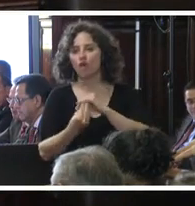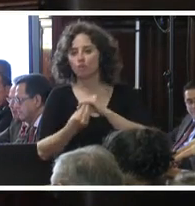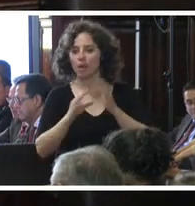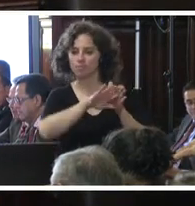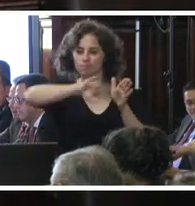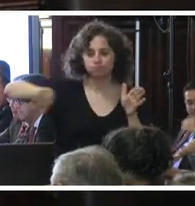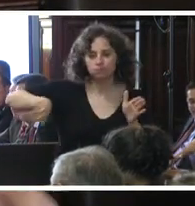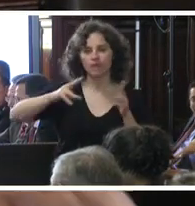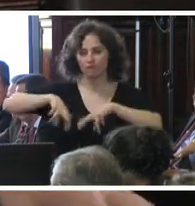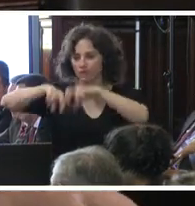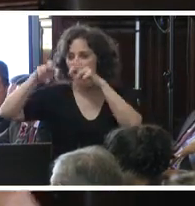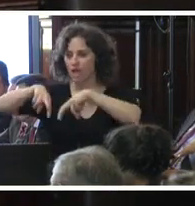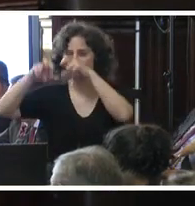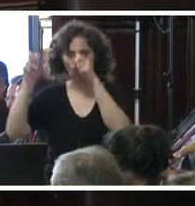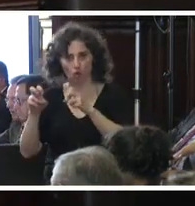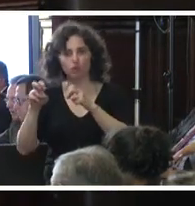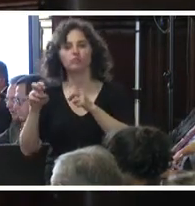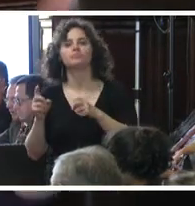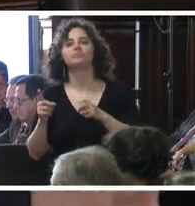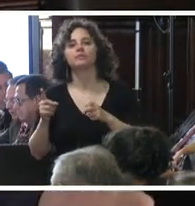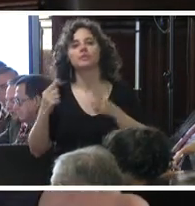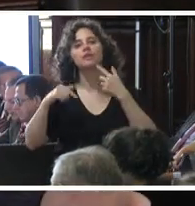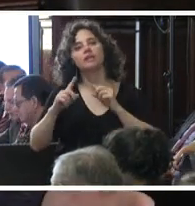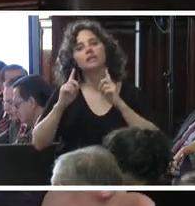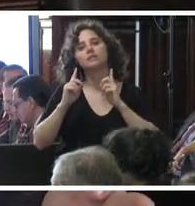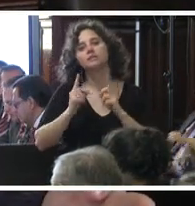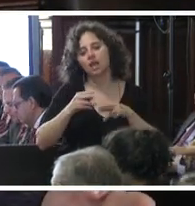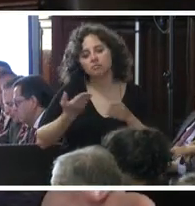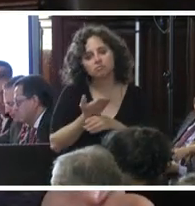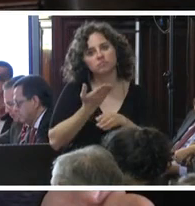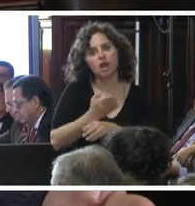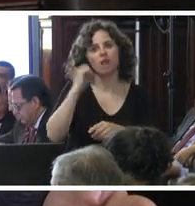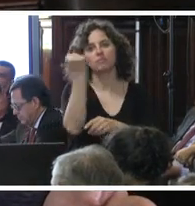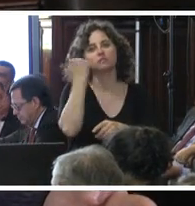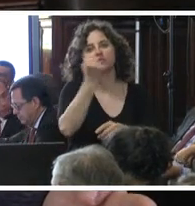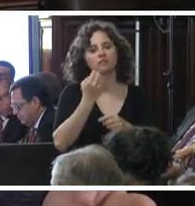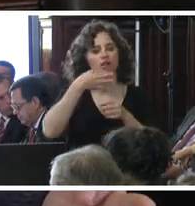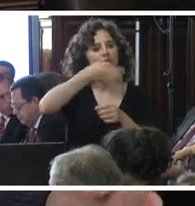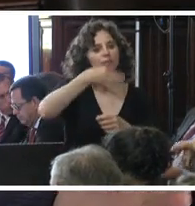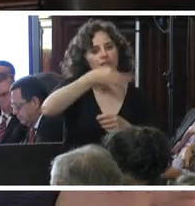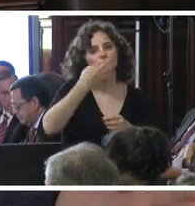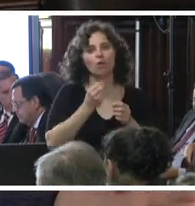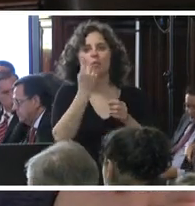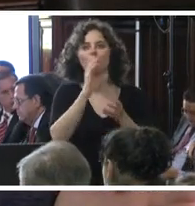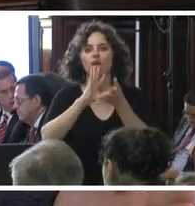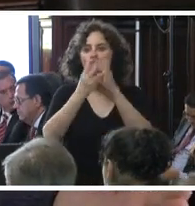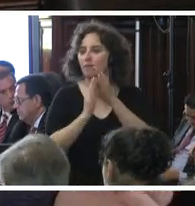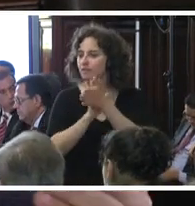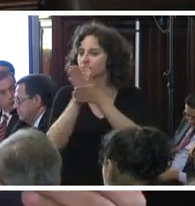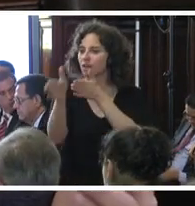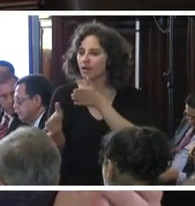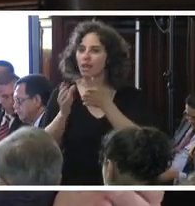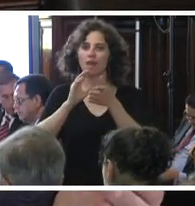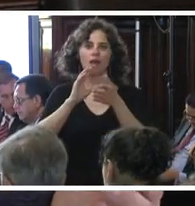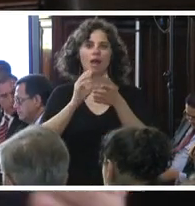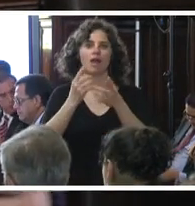extraordinario de investigación. Se ha insistido en la importancia de la recomendación como una salida a la